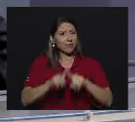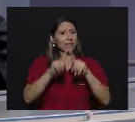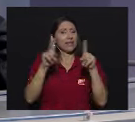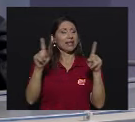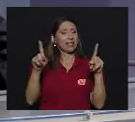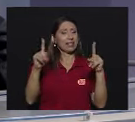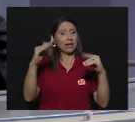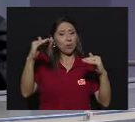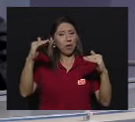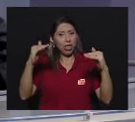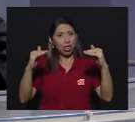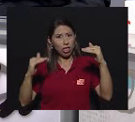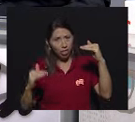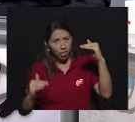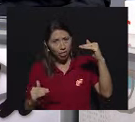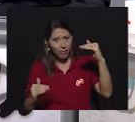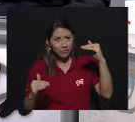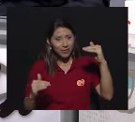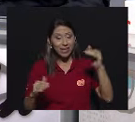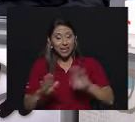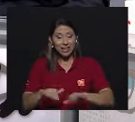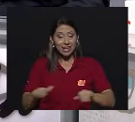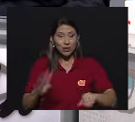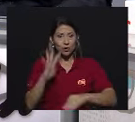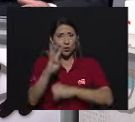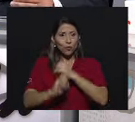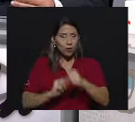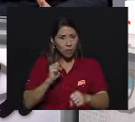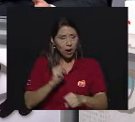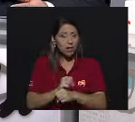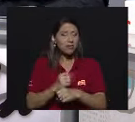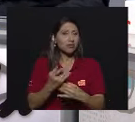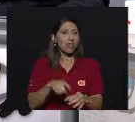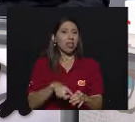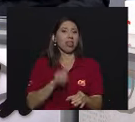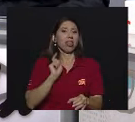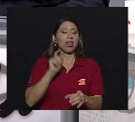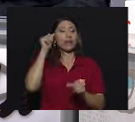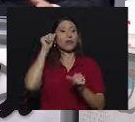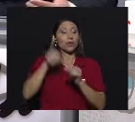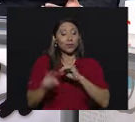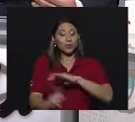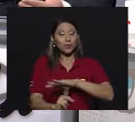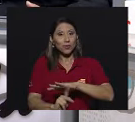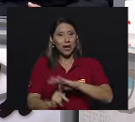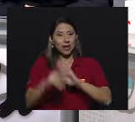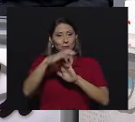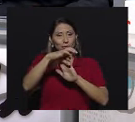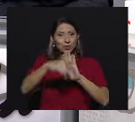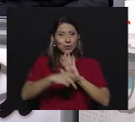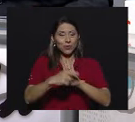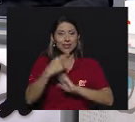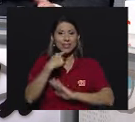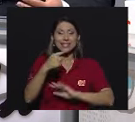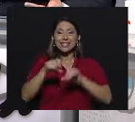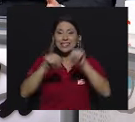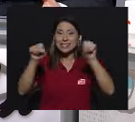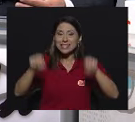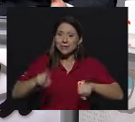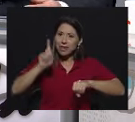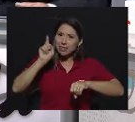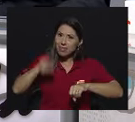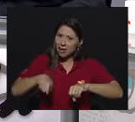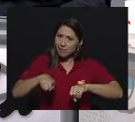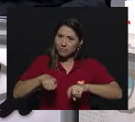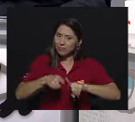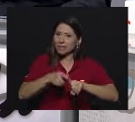venido incrementando para la población de 4 años. Recordemos que en preescolar, nuestra Constitución dice que el sistema